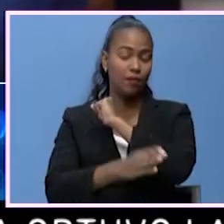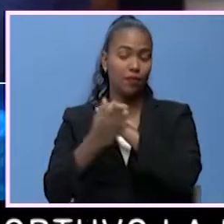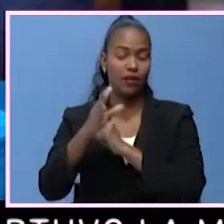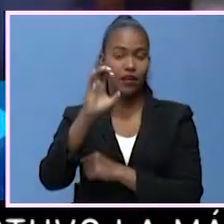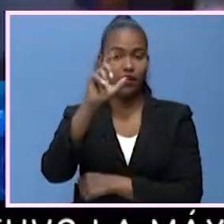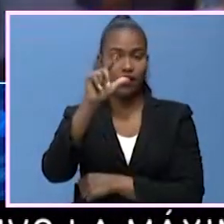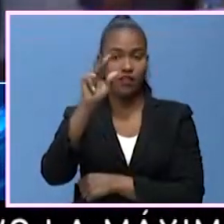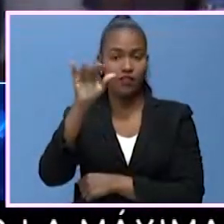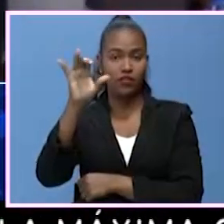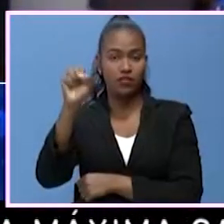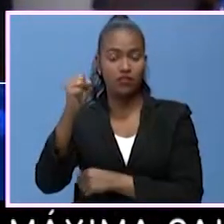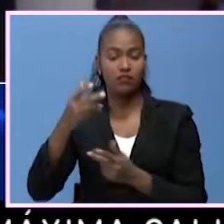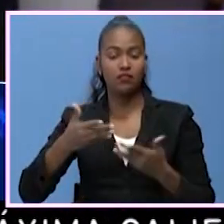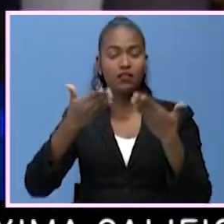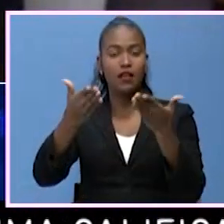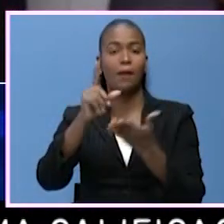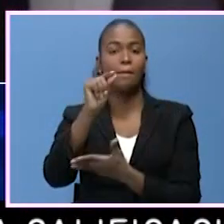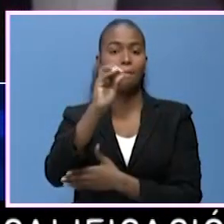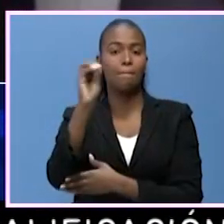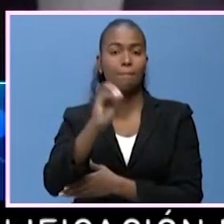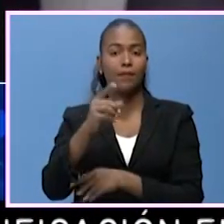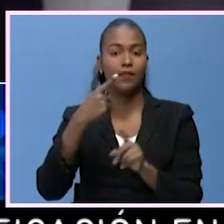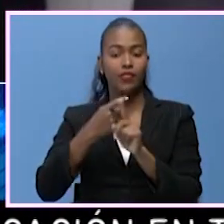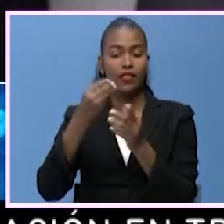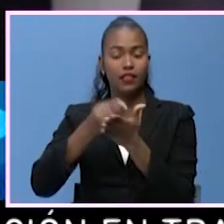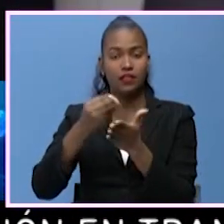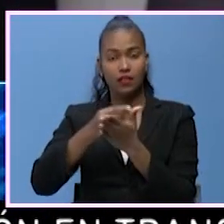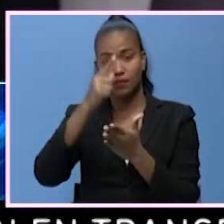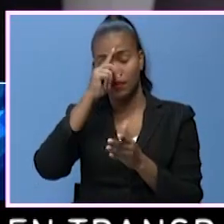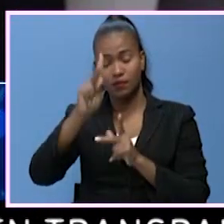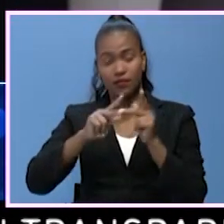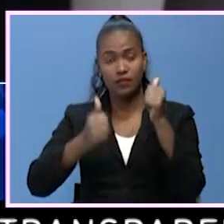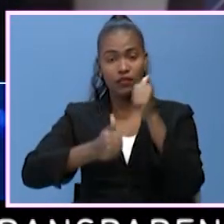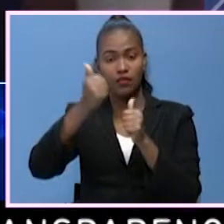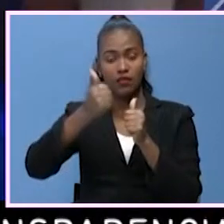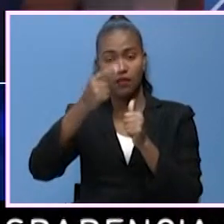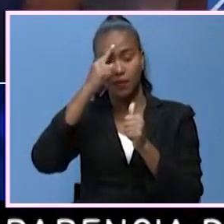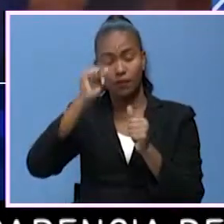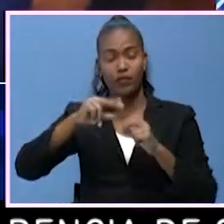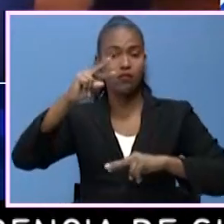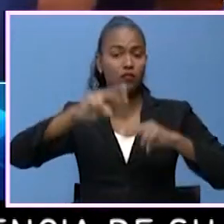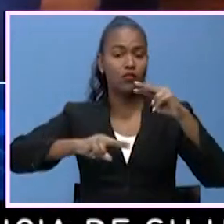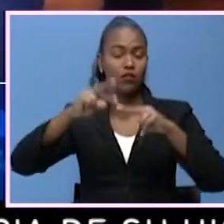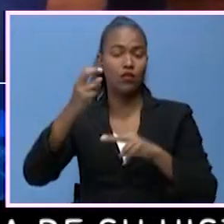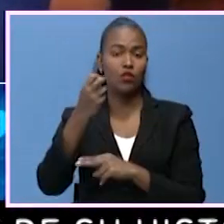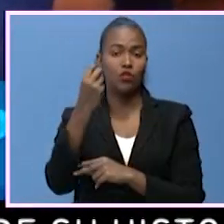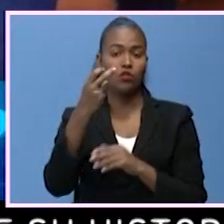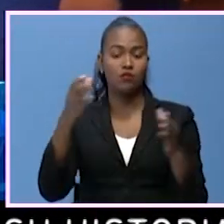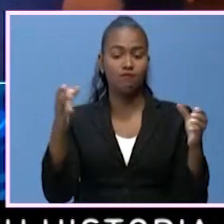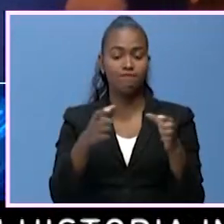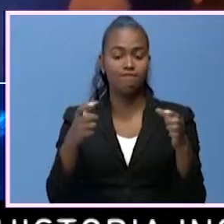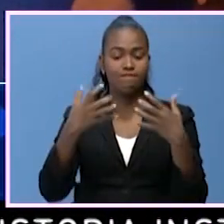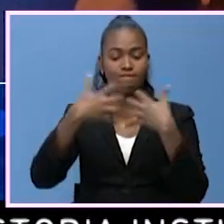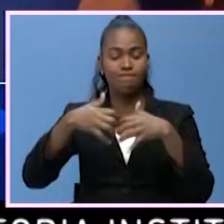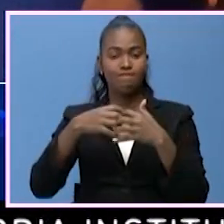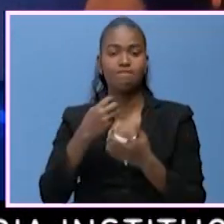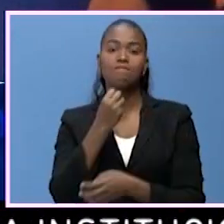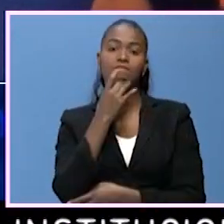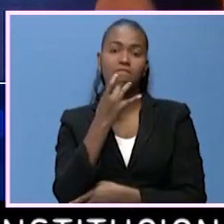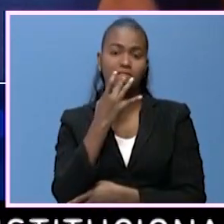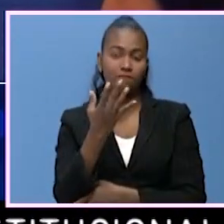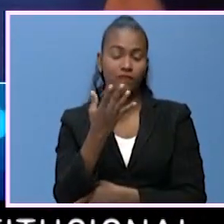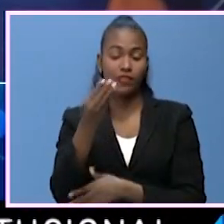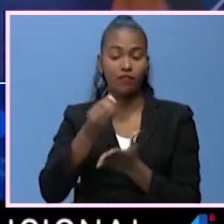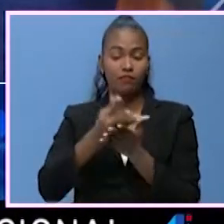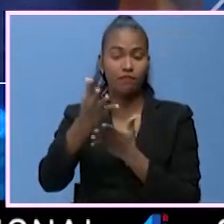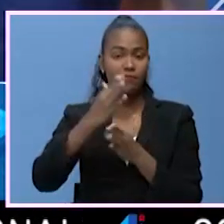Elvis Vázquez, entregó el 20% de los montos a los ganadores del sorteo para construir 12 pequeñas obras de electrificación.